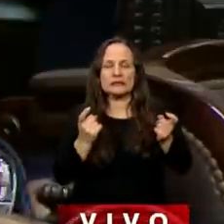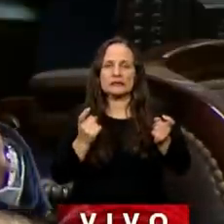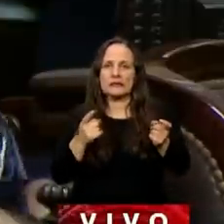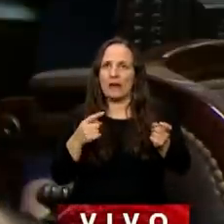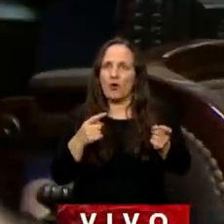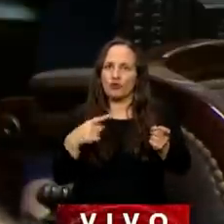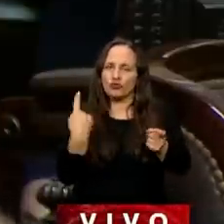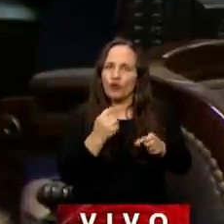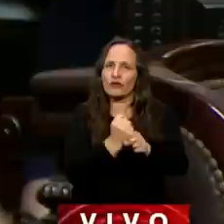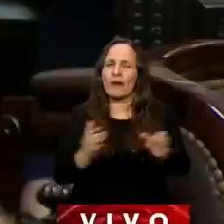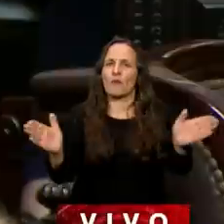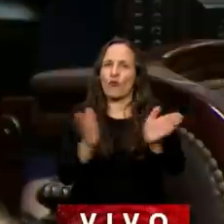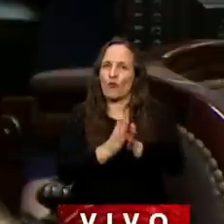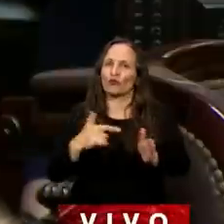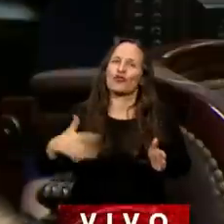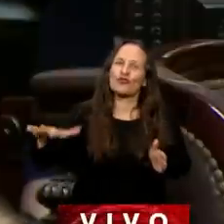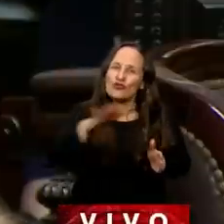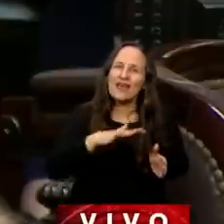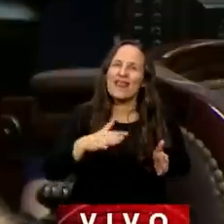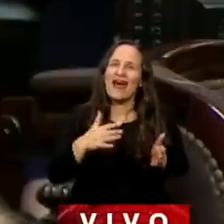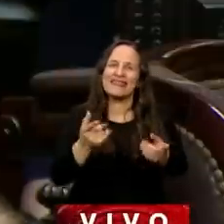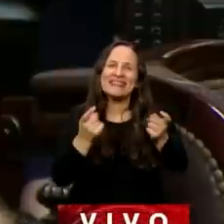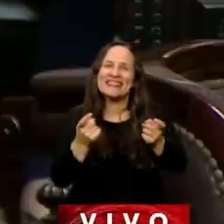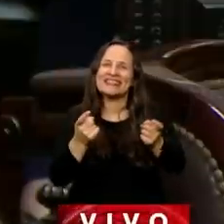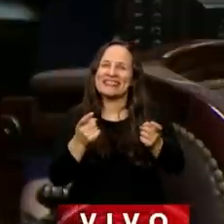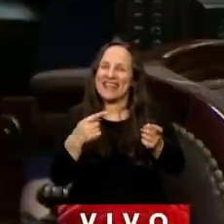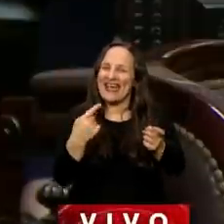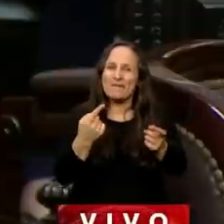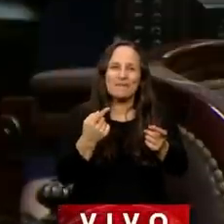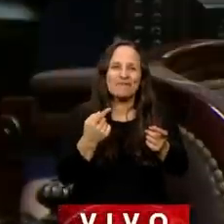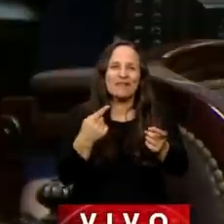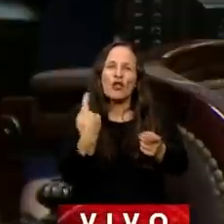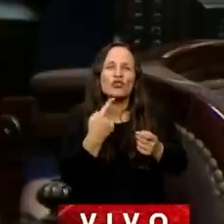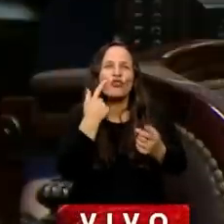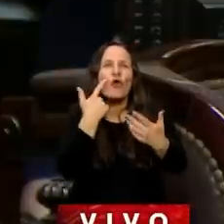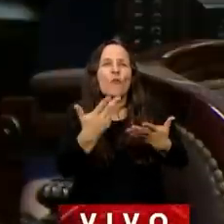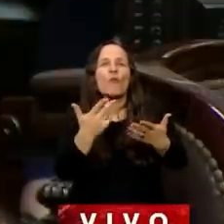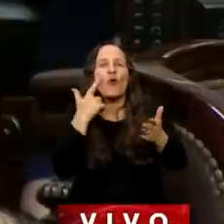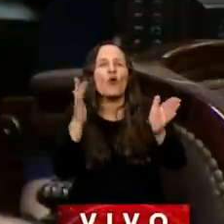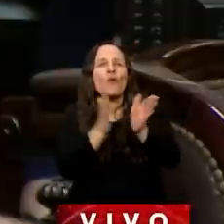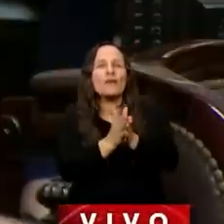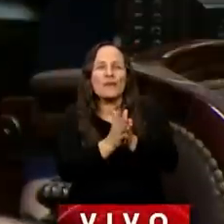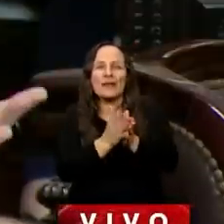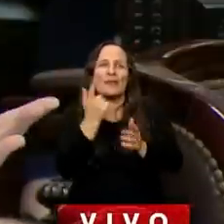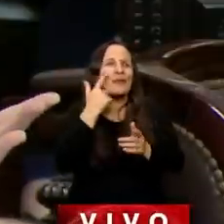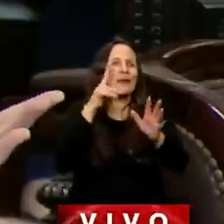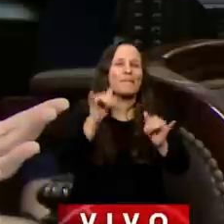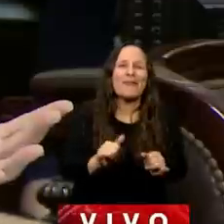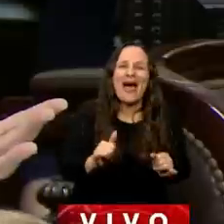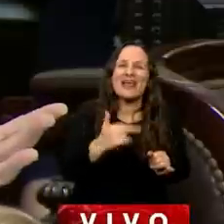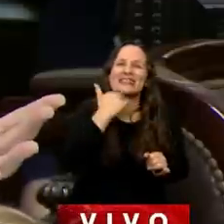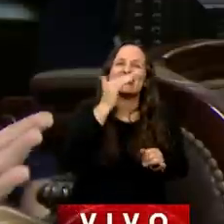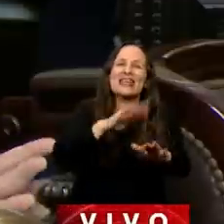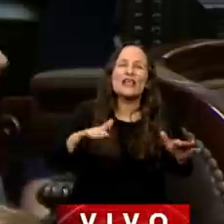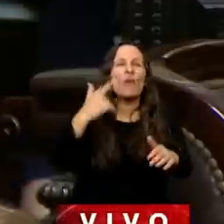manera articulada, que lo hagamos con esfuerzo para que empecemos a mejorar la convivencia ciudadana, que vivamos más tranquilos, en paz, que nuestros hijos puedan proyectar